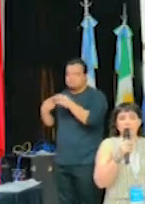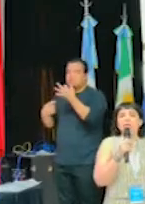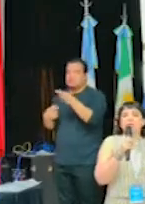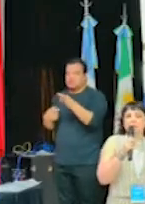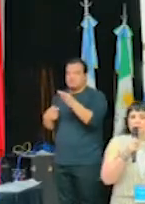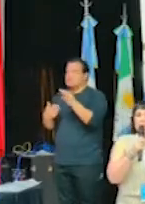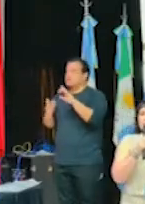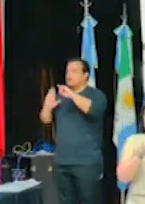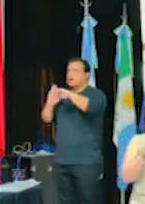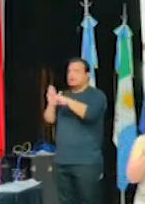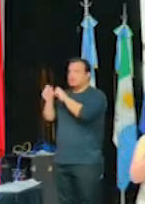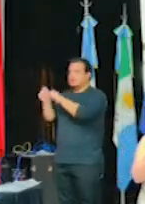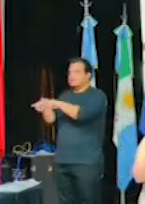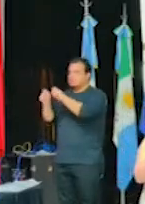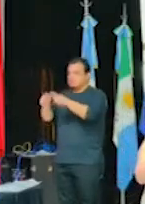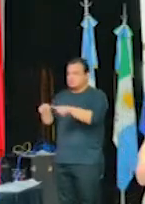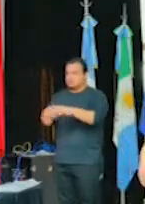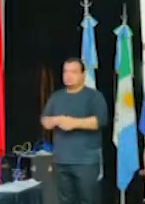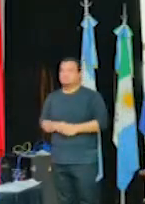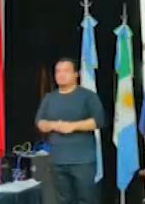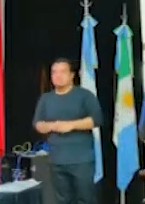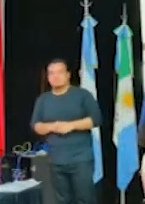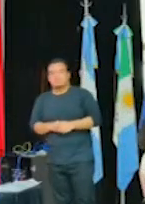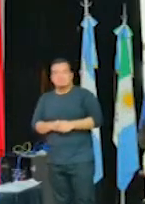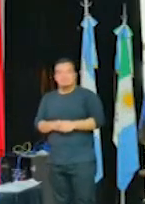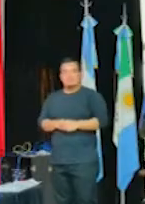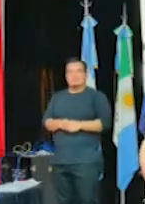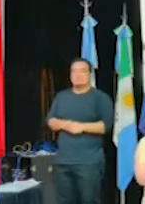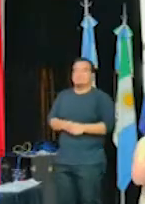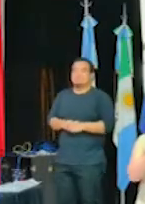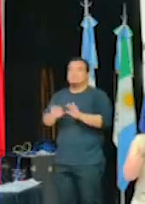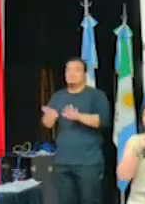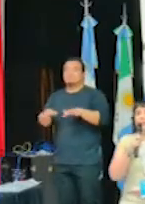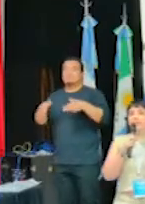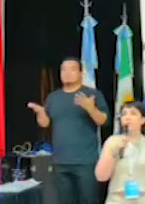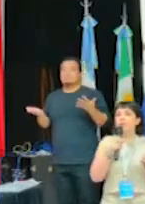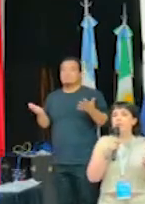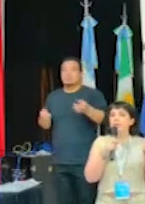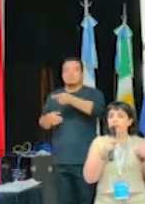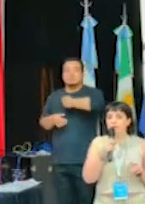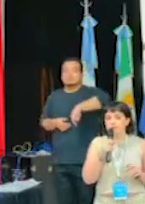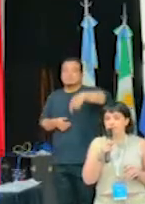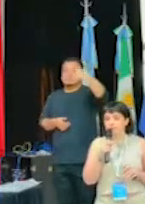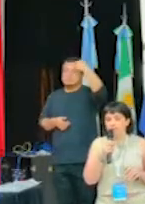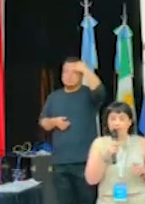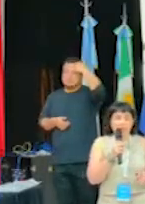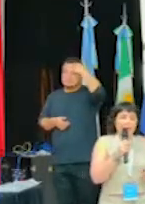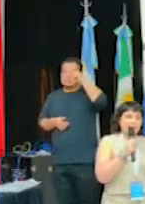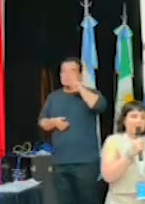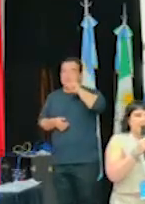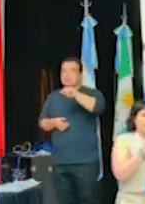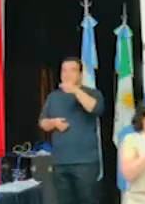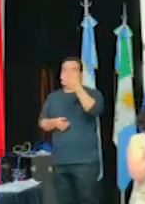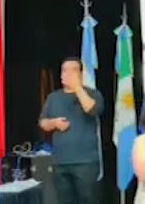¿sí? Distinto es un consultorio privado. Últimos 5 minutos. Sí. Entonces, tener en cuenta eso, ¿sí?